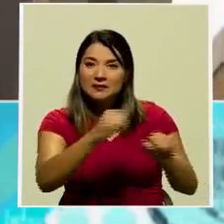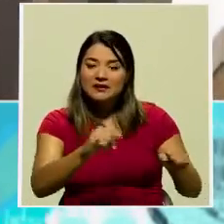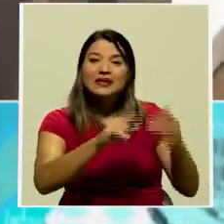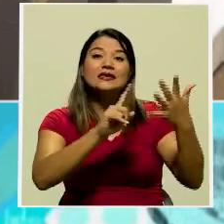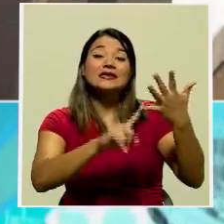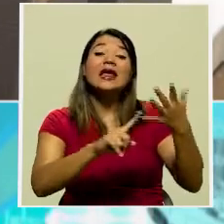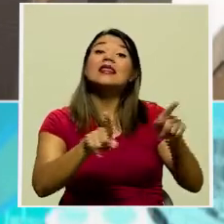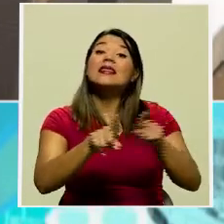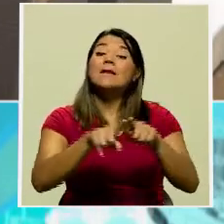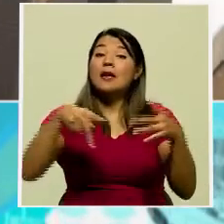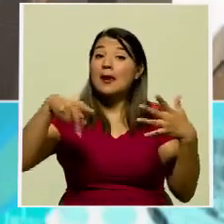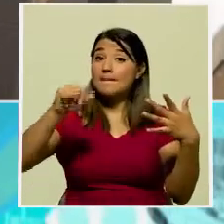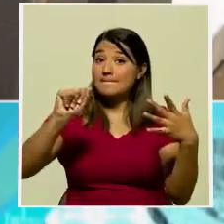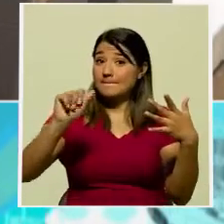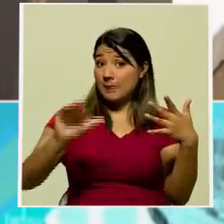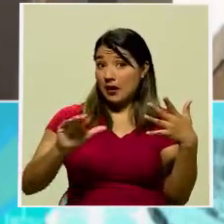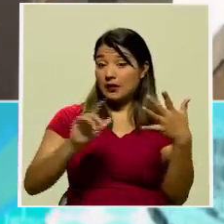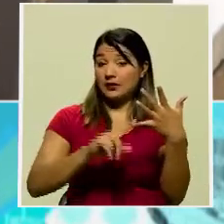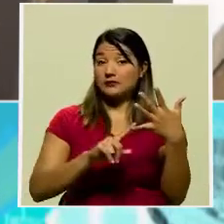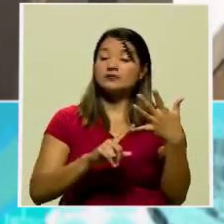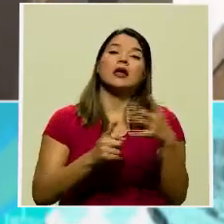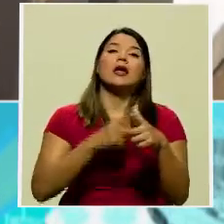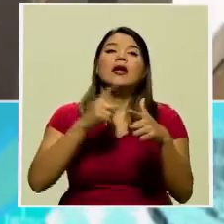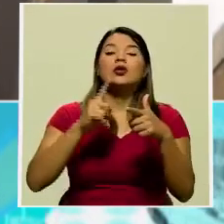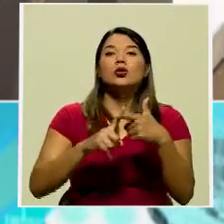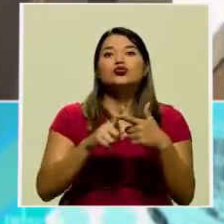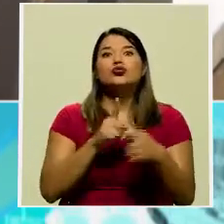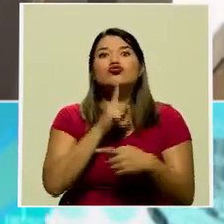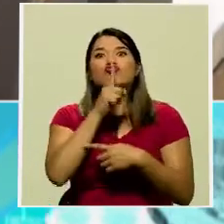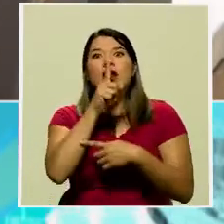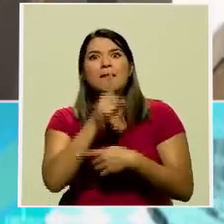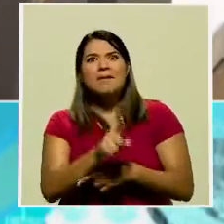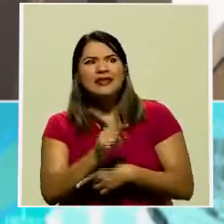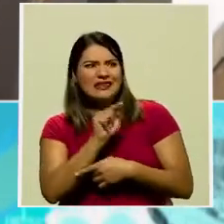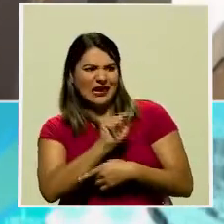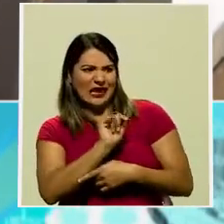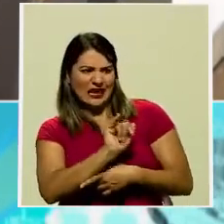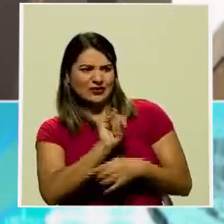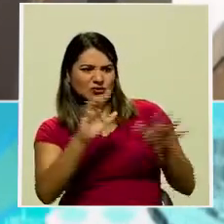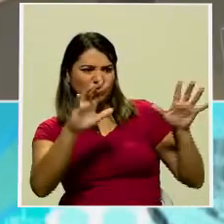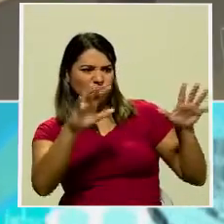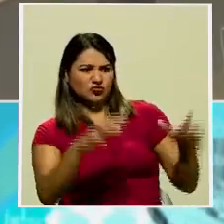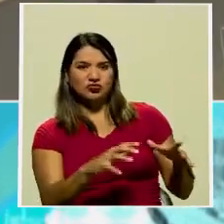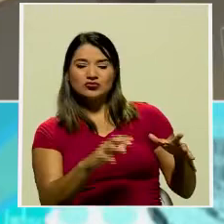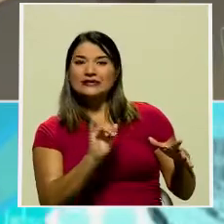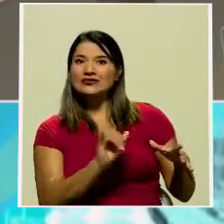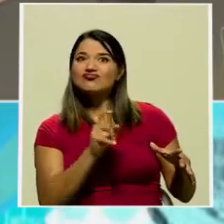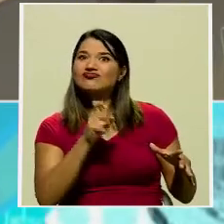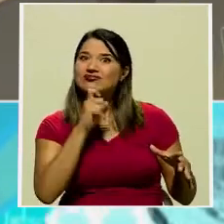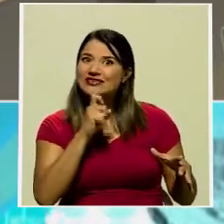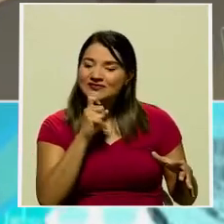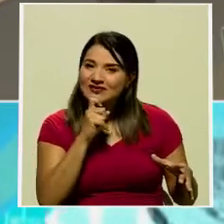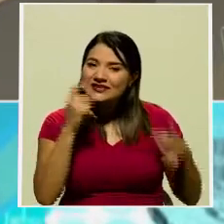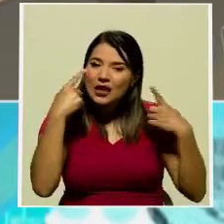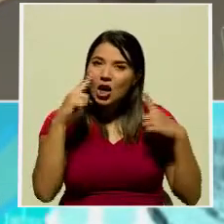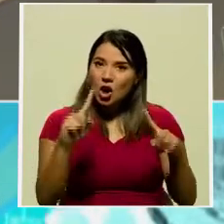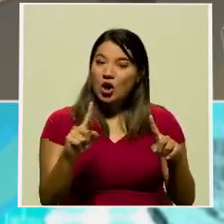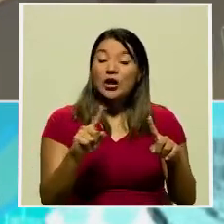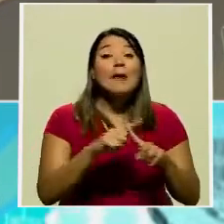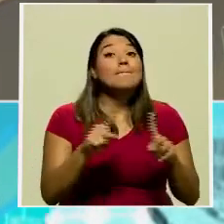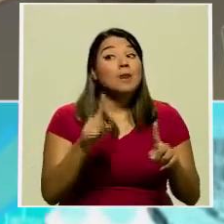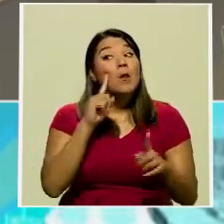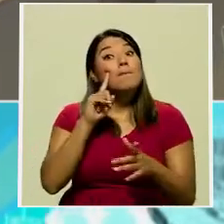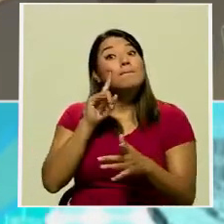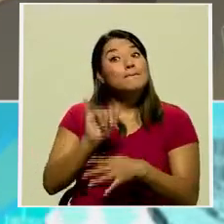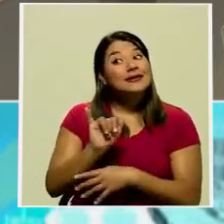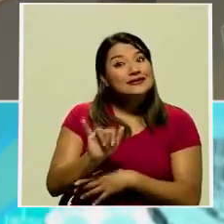fracción oficialista. Así que bueno, eso realmente cuesta verlo ahora acá en el primer poder de la República, y ellos